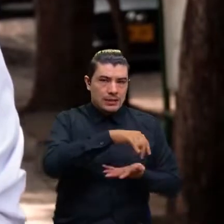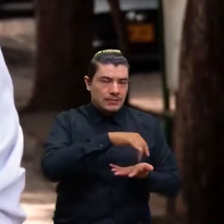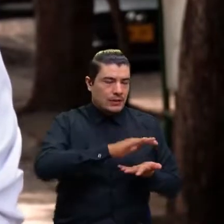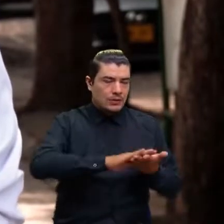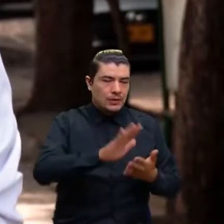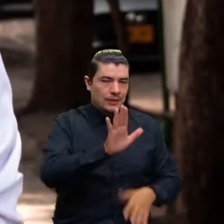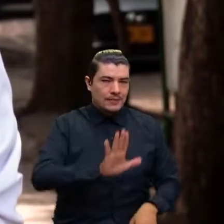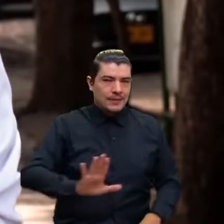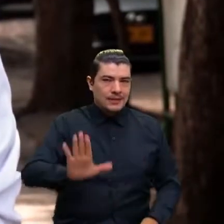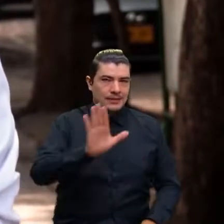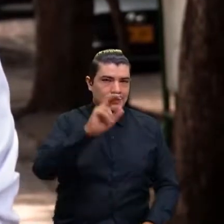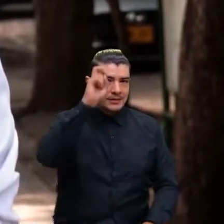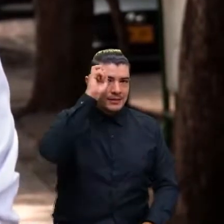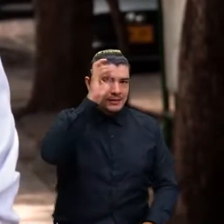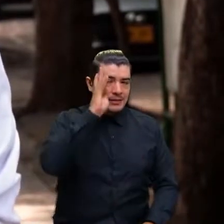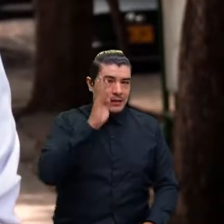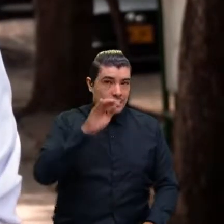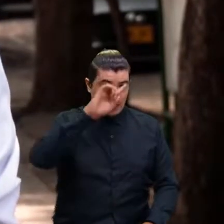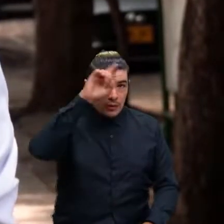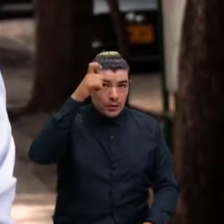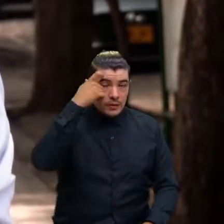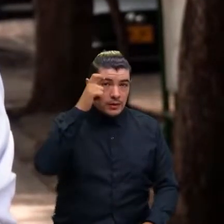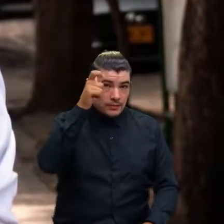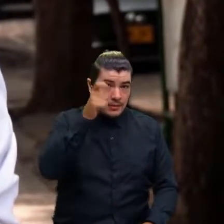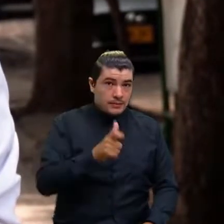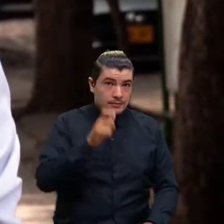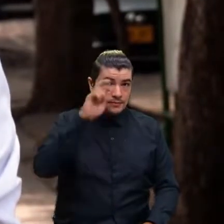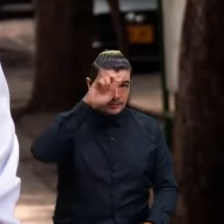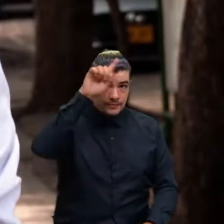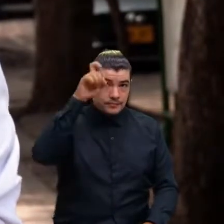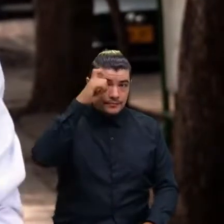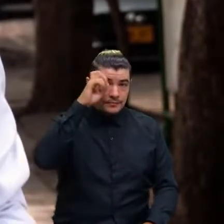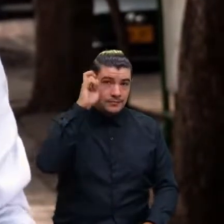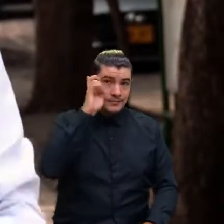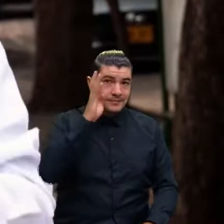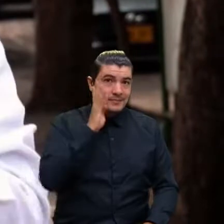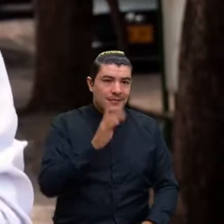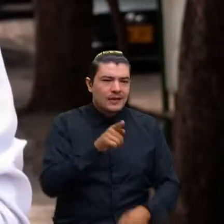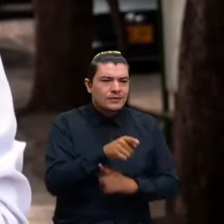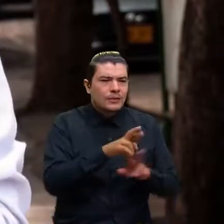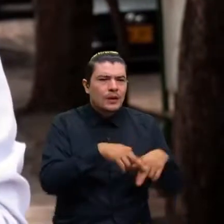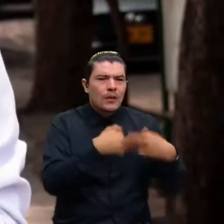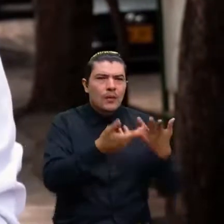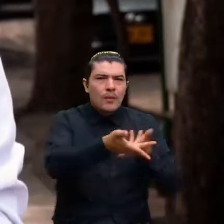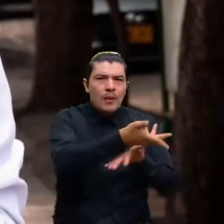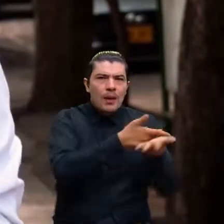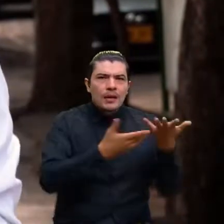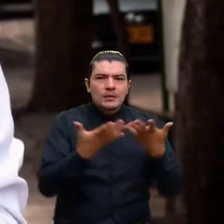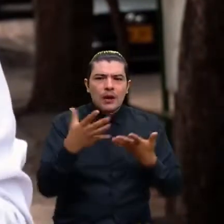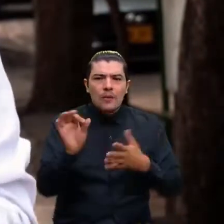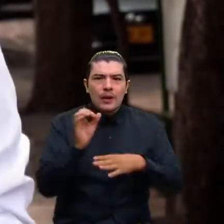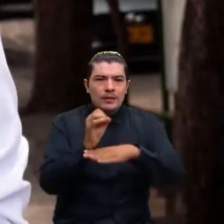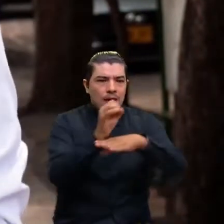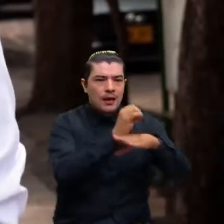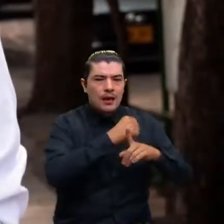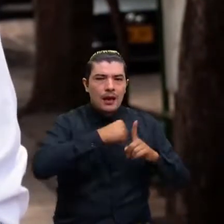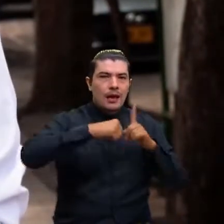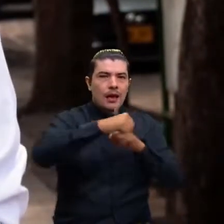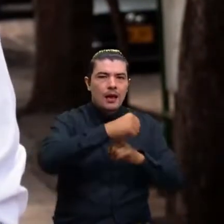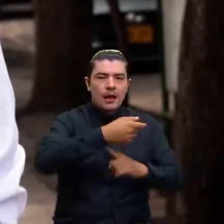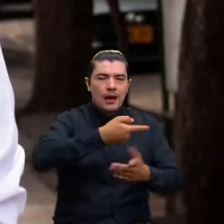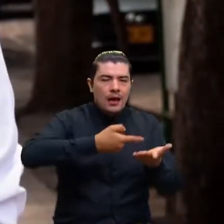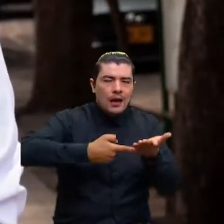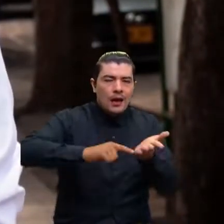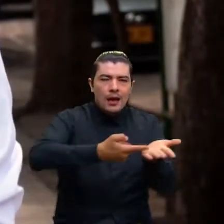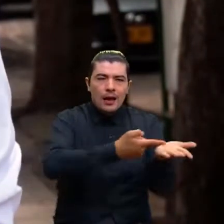Santander se reunió en un consejo territorial de paz con más de 50 organizaciones sociales. Esto con el fin de analizar la situación de orden